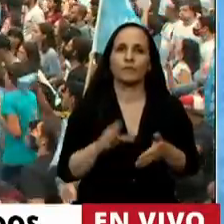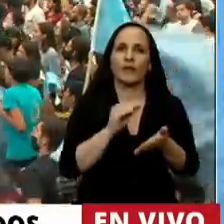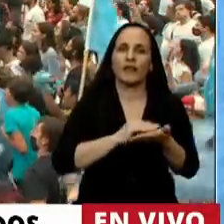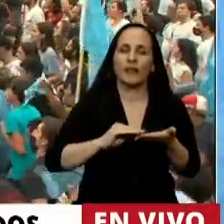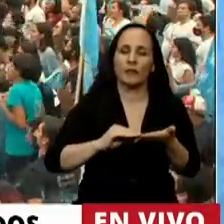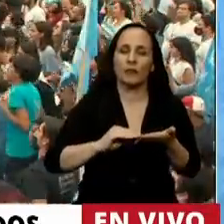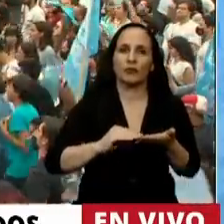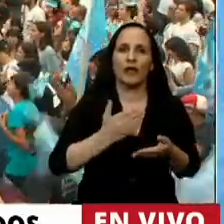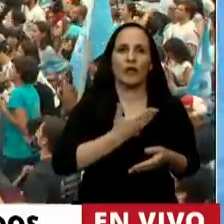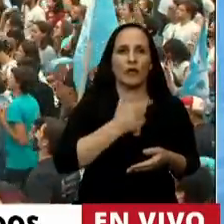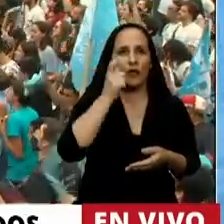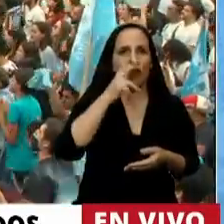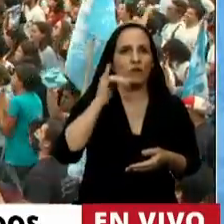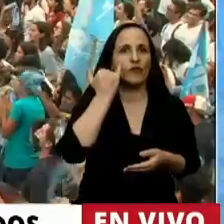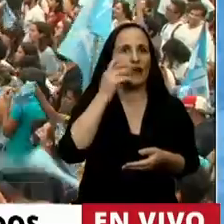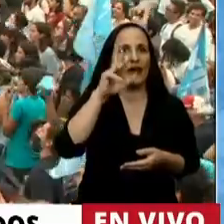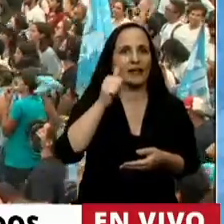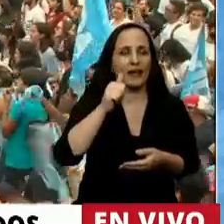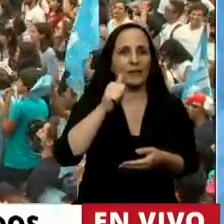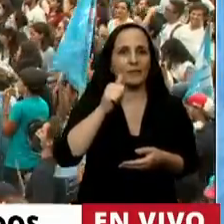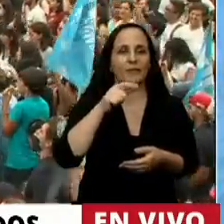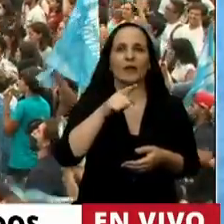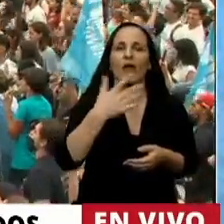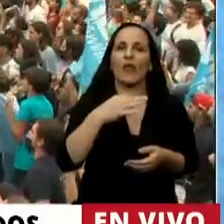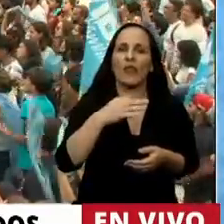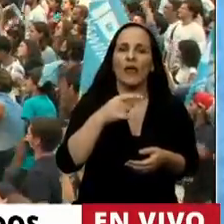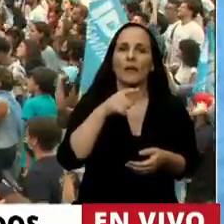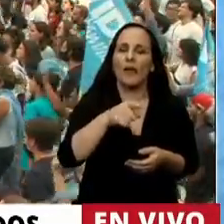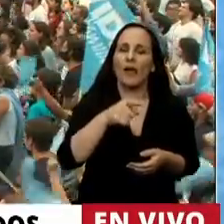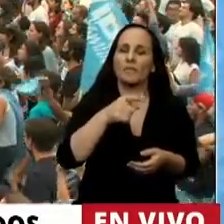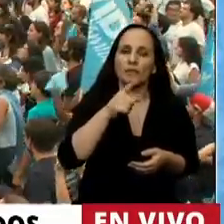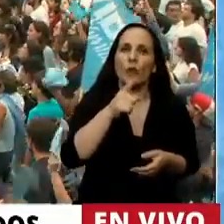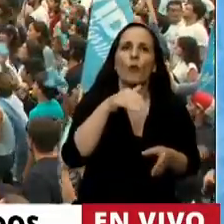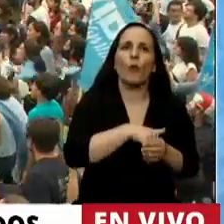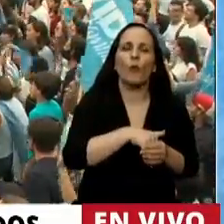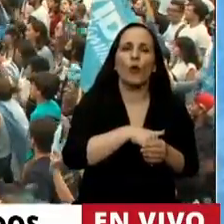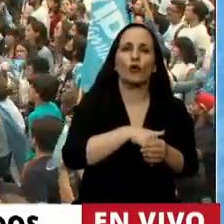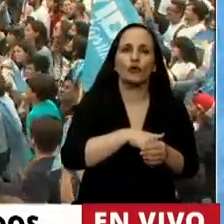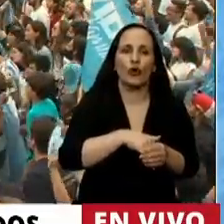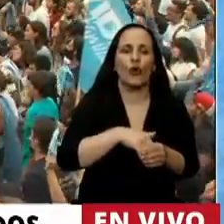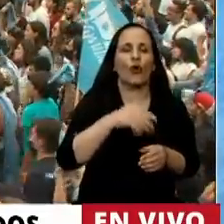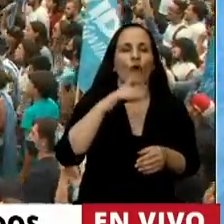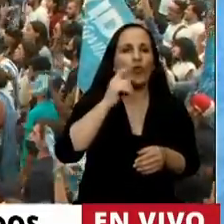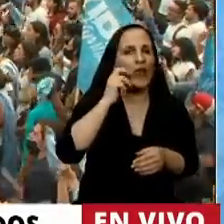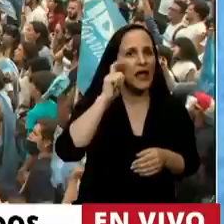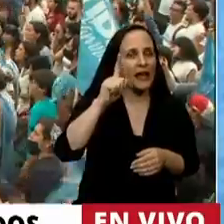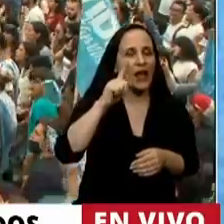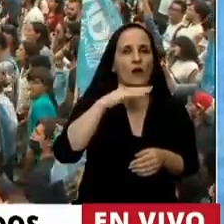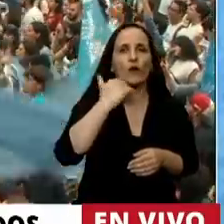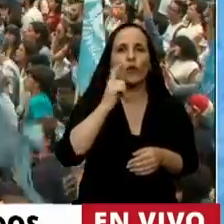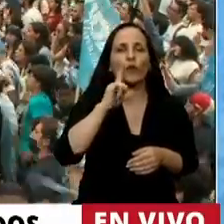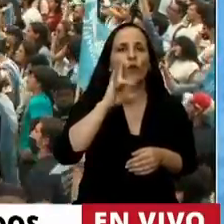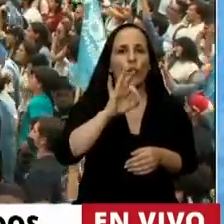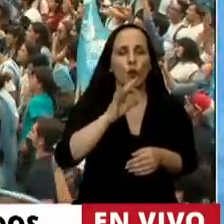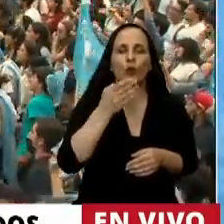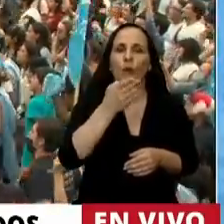Diputado Ferreira, tiene que marcar nominalmente su voto. Ferreira Daniel Julio.